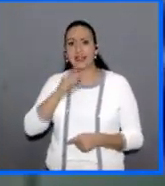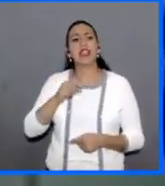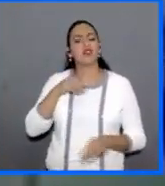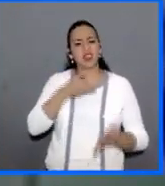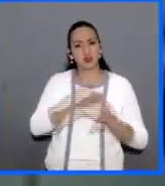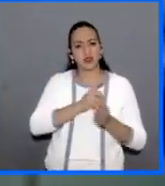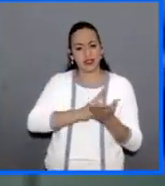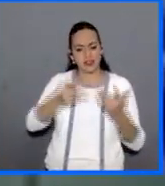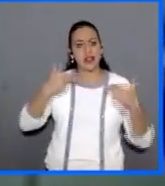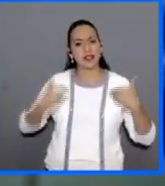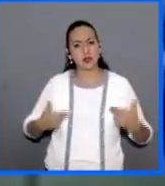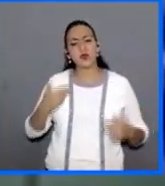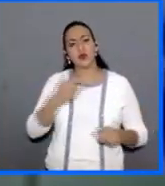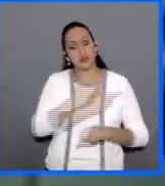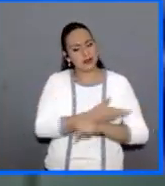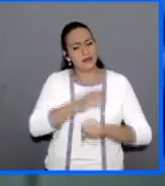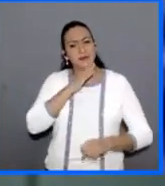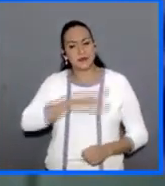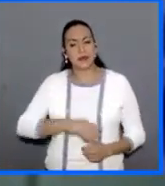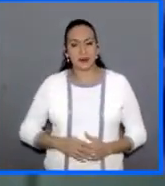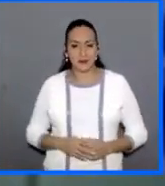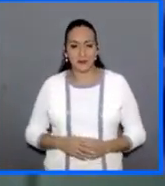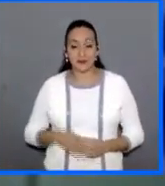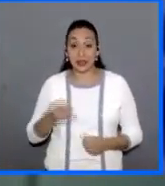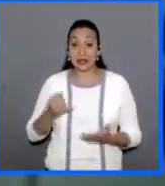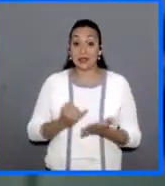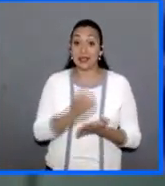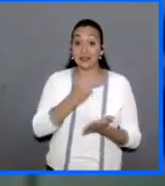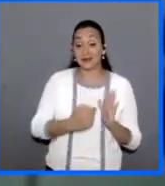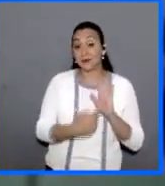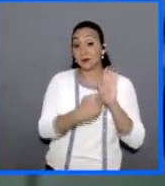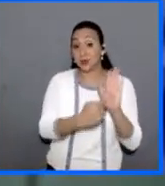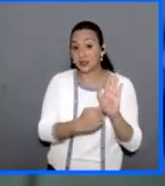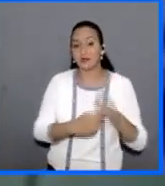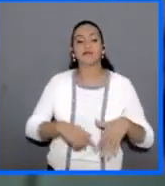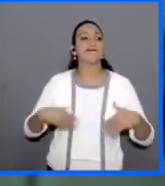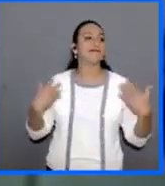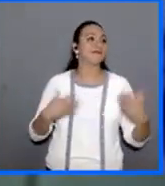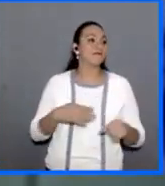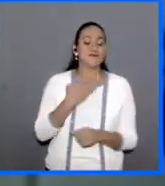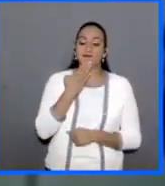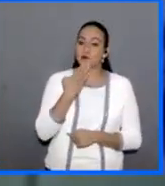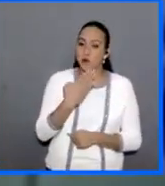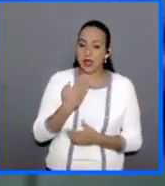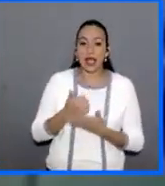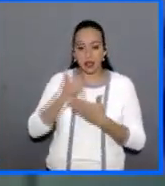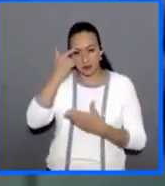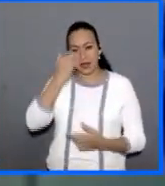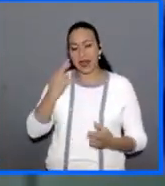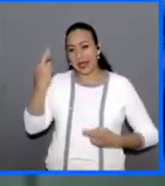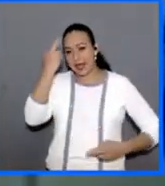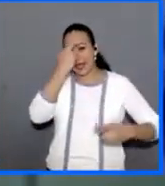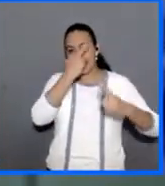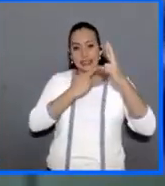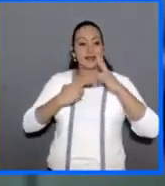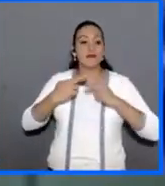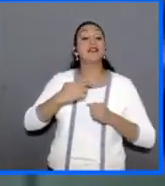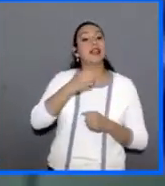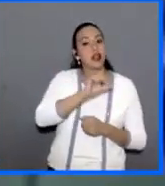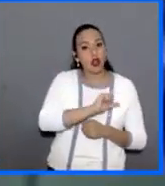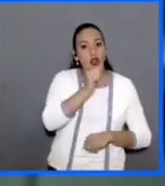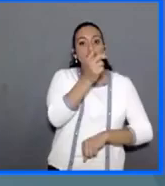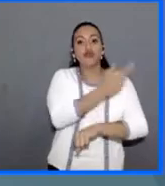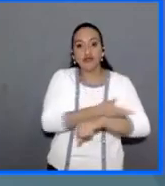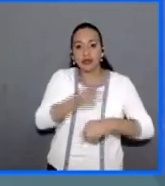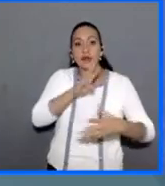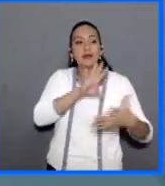durante el proceso. Esta sentencia, subrayó, debe alentar una revisión independiente e imparcial de otros procesos penales similares